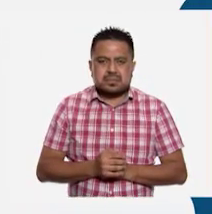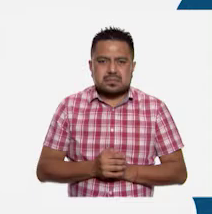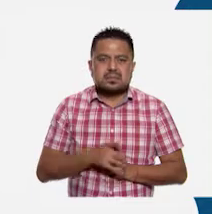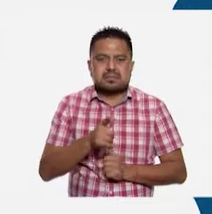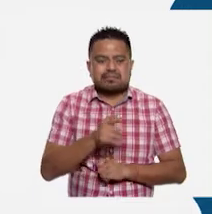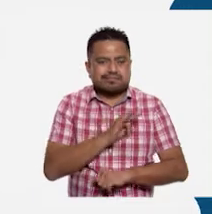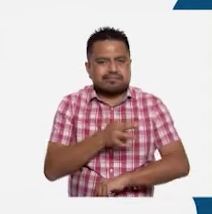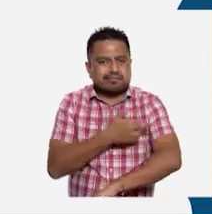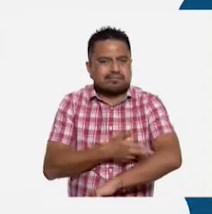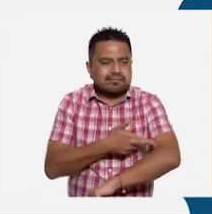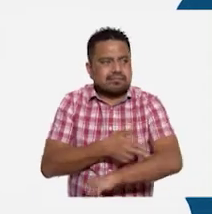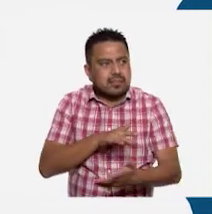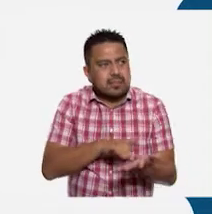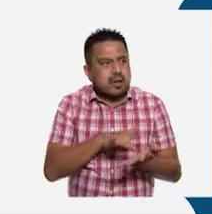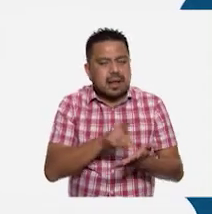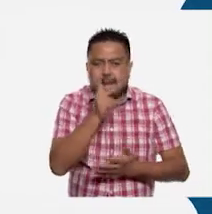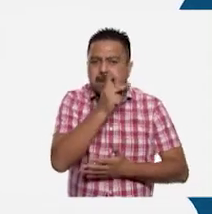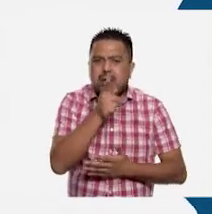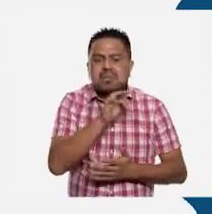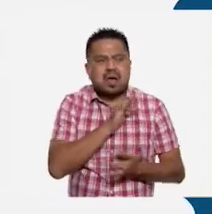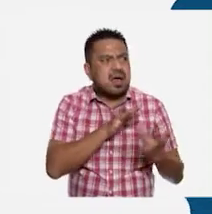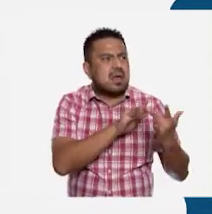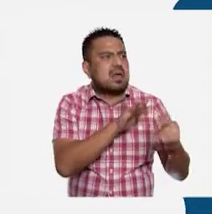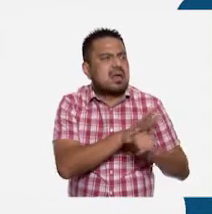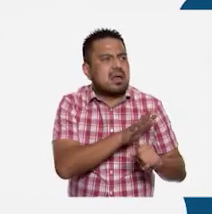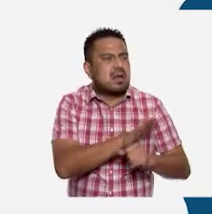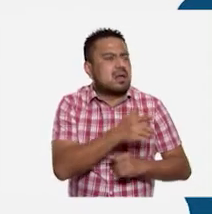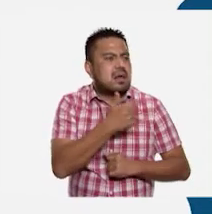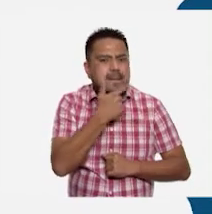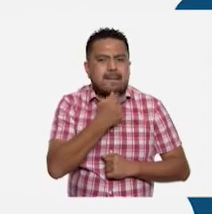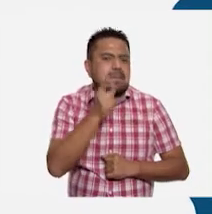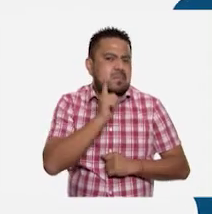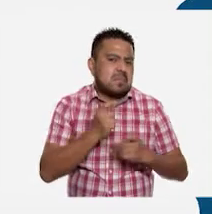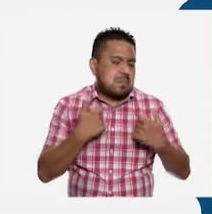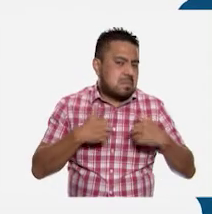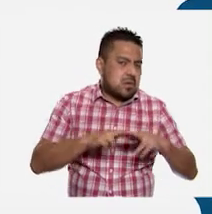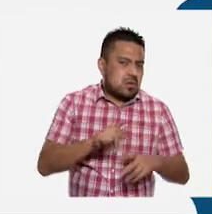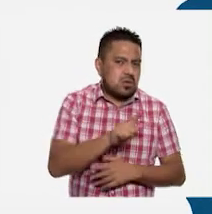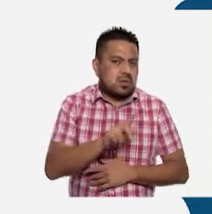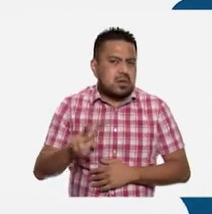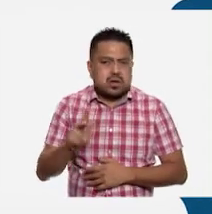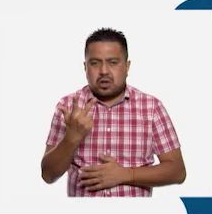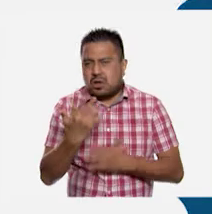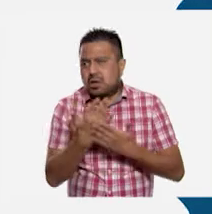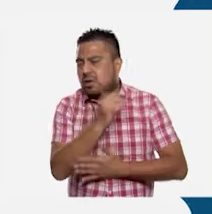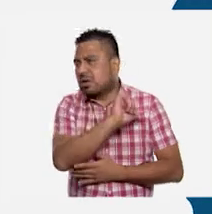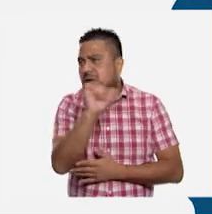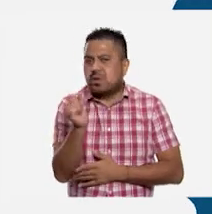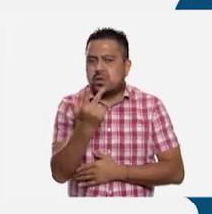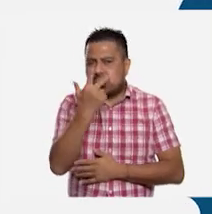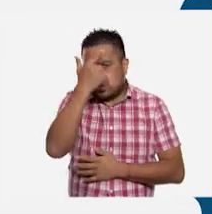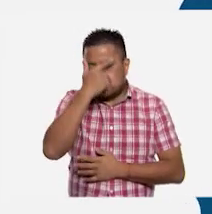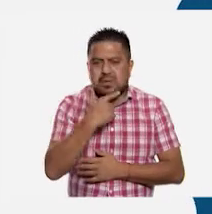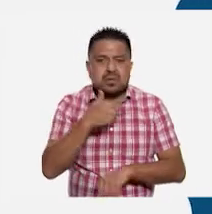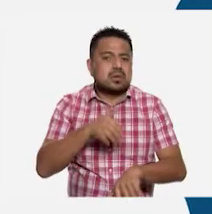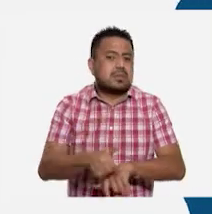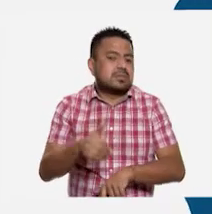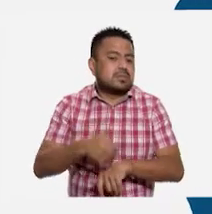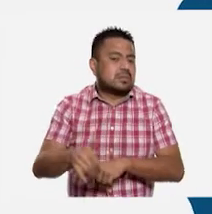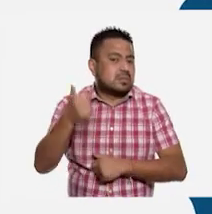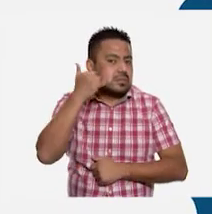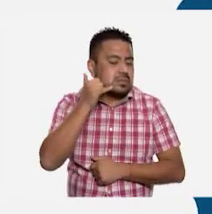Para solicitar apoyo pedagógico, comunícate con maestras y maestros de lunes a viernes de 8 a 20 horas al